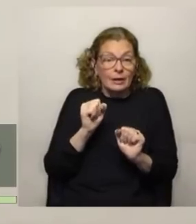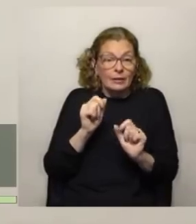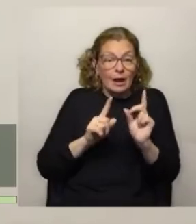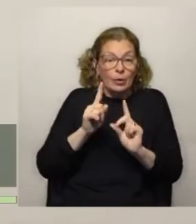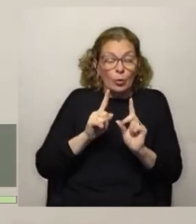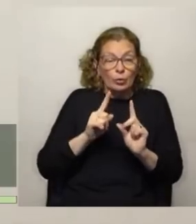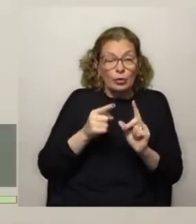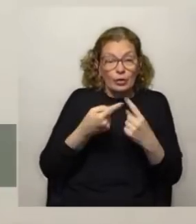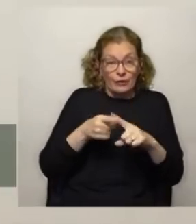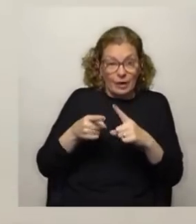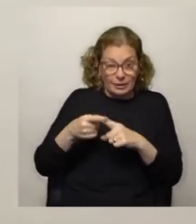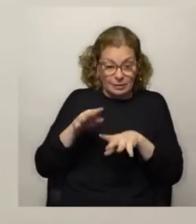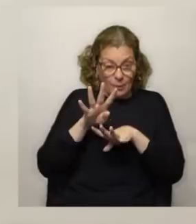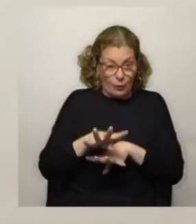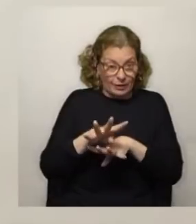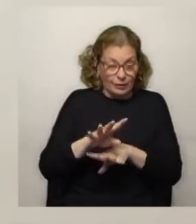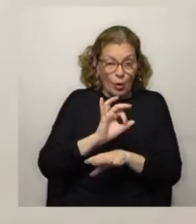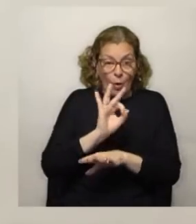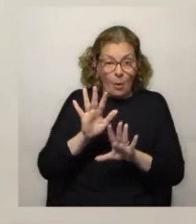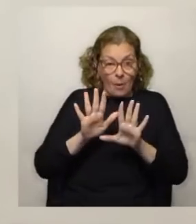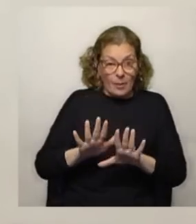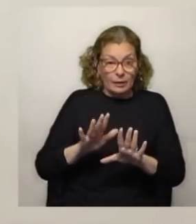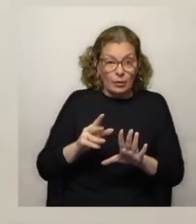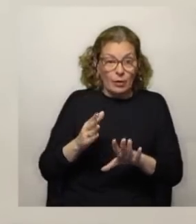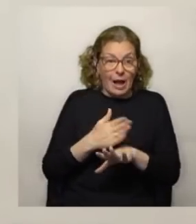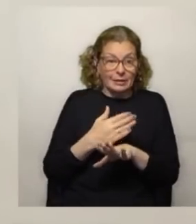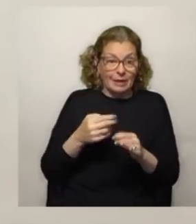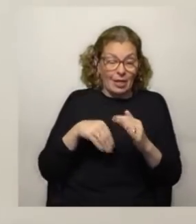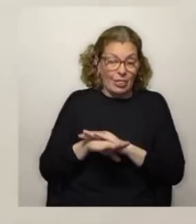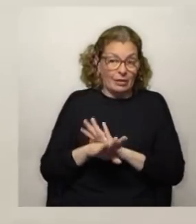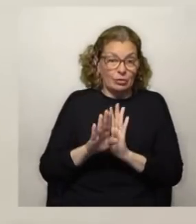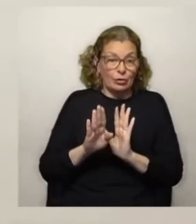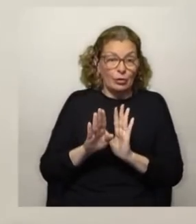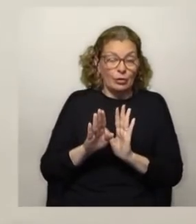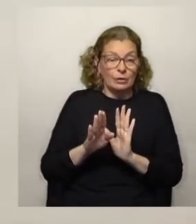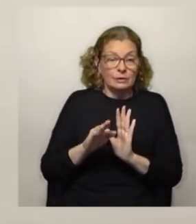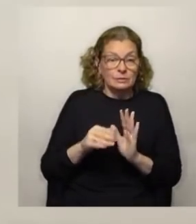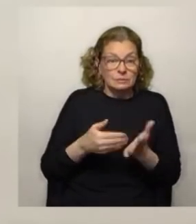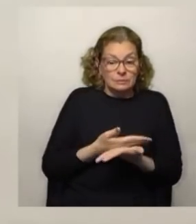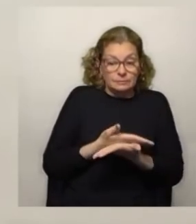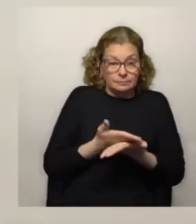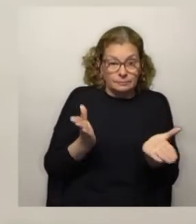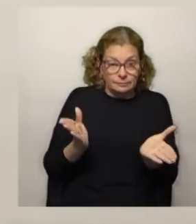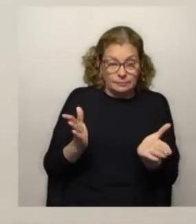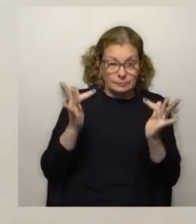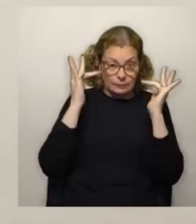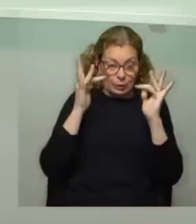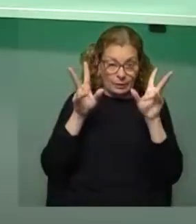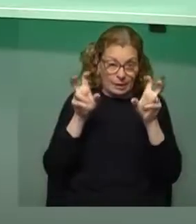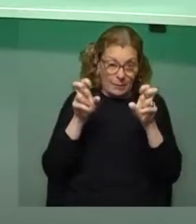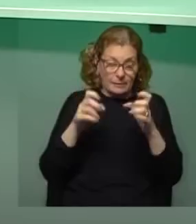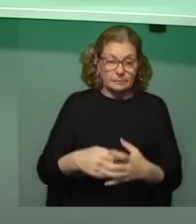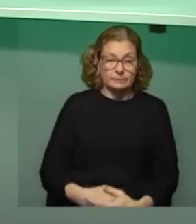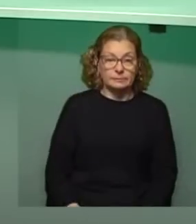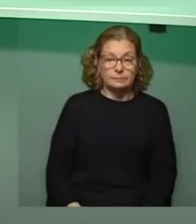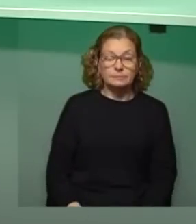algunos otros tipos de movilizaciones o paros que estén previsto dentro del este de lo que tiene que ver con educación